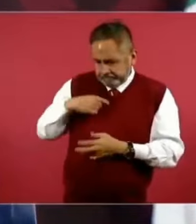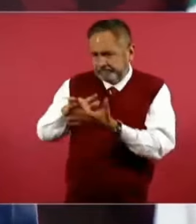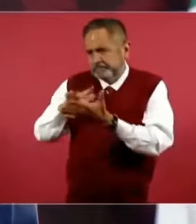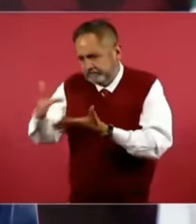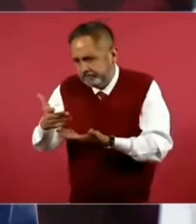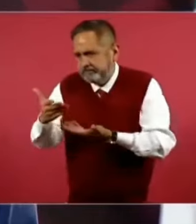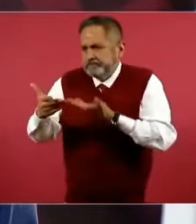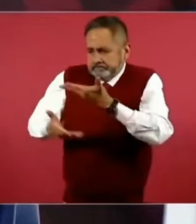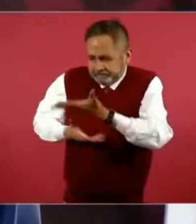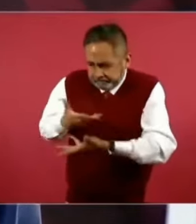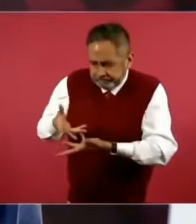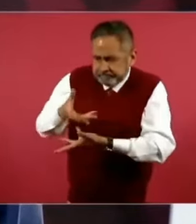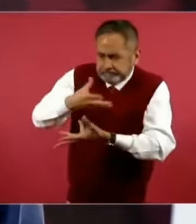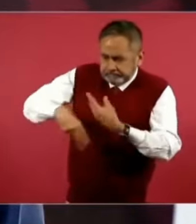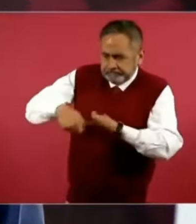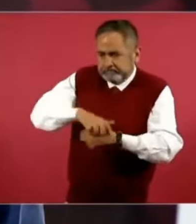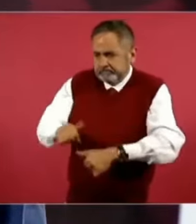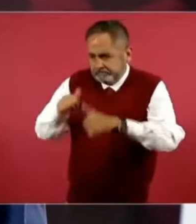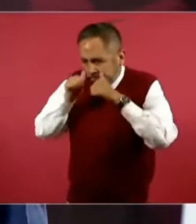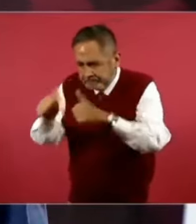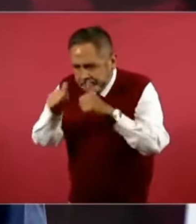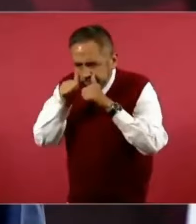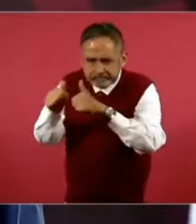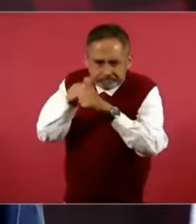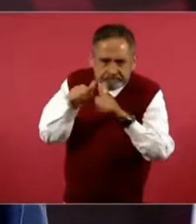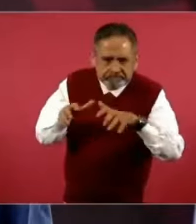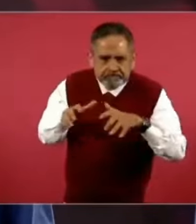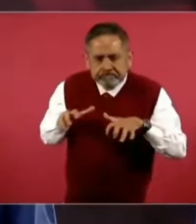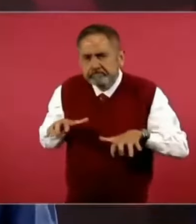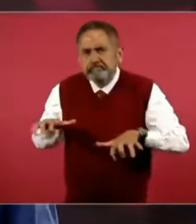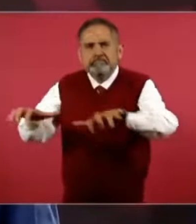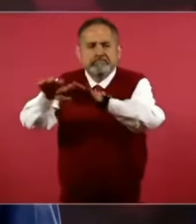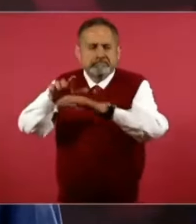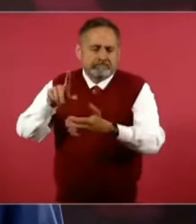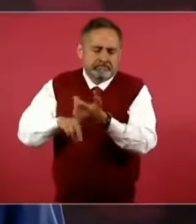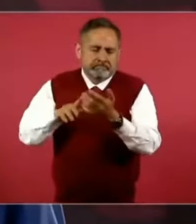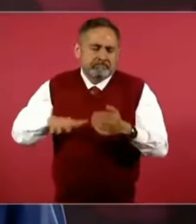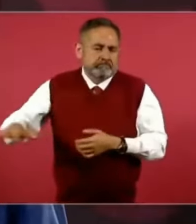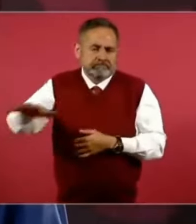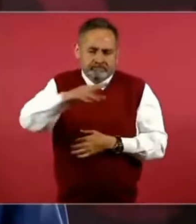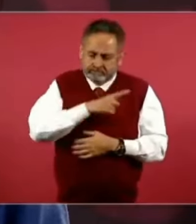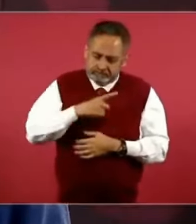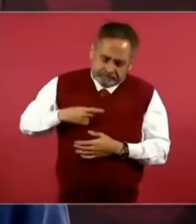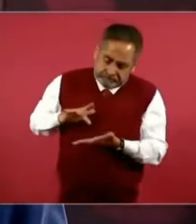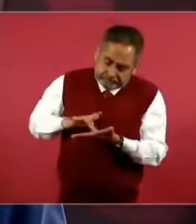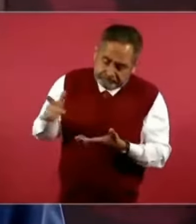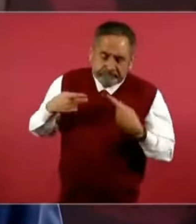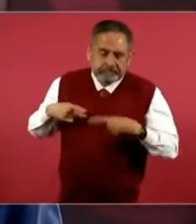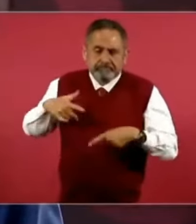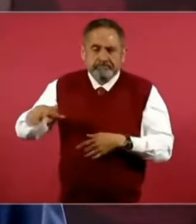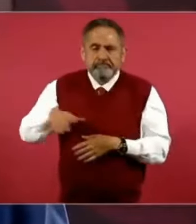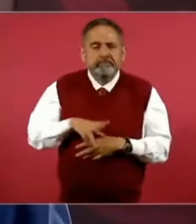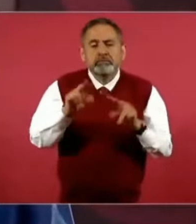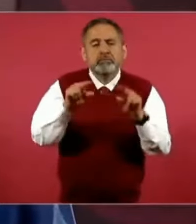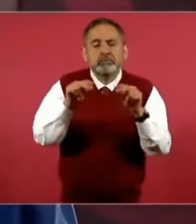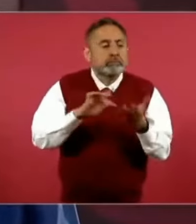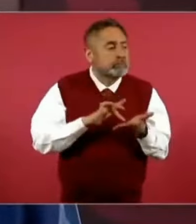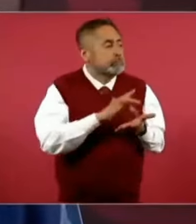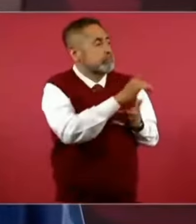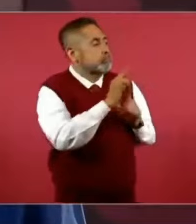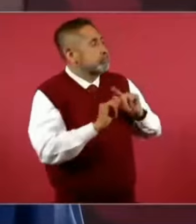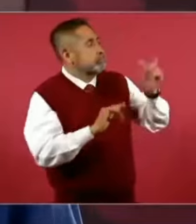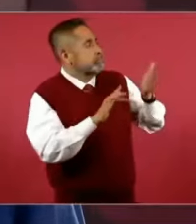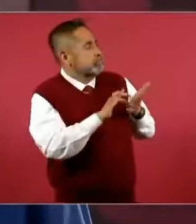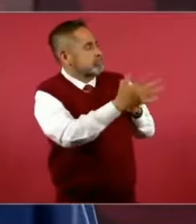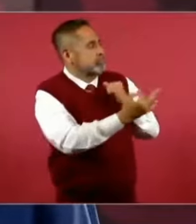su responsabilidad, su cargo, su encargo al pueblo, no a los potentados,